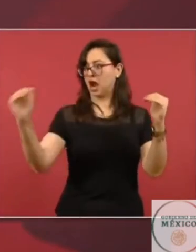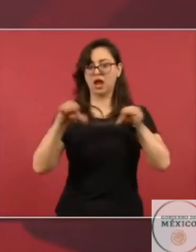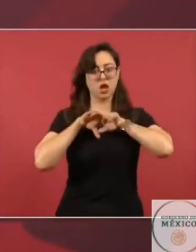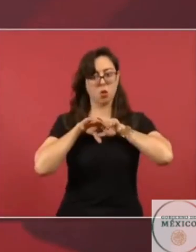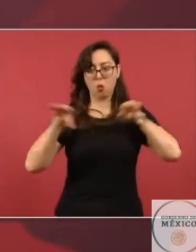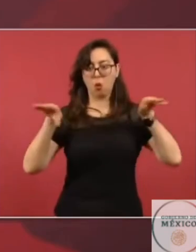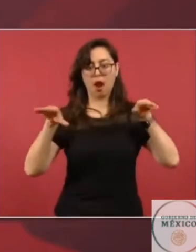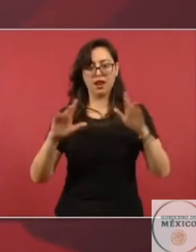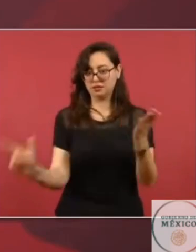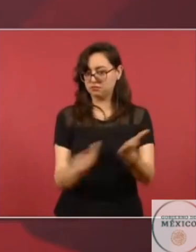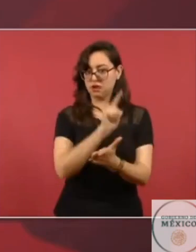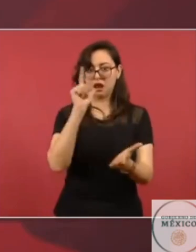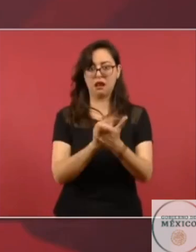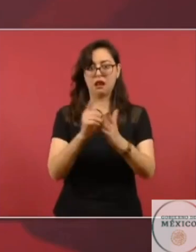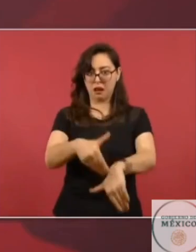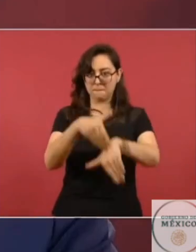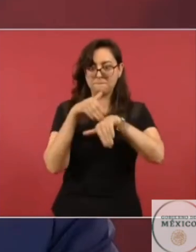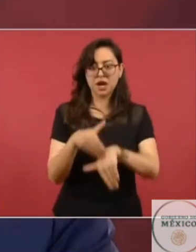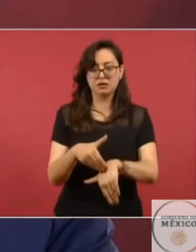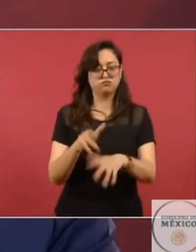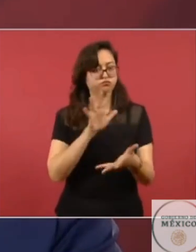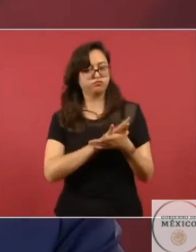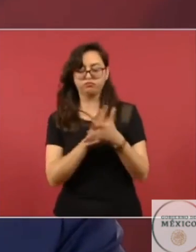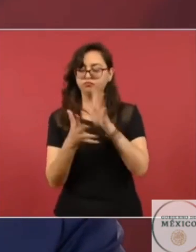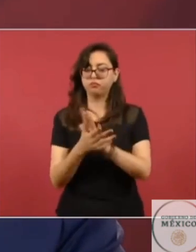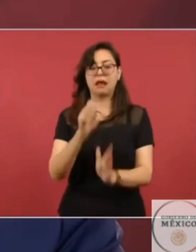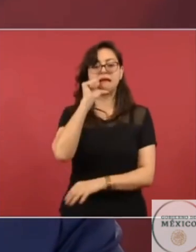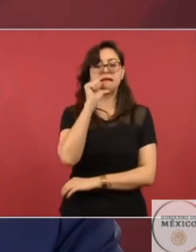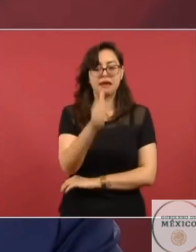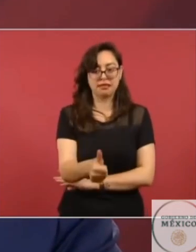Y no queremos que sea un Estado de cohecho.